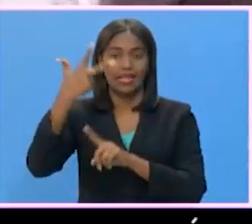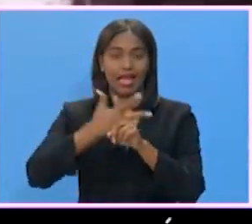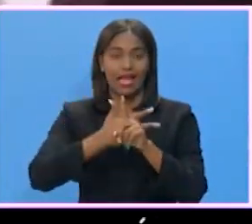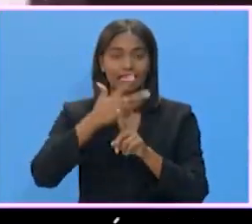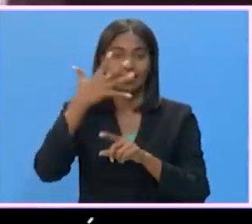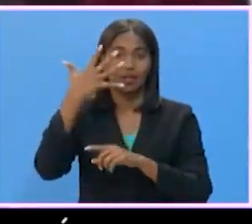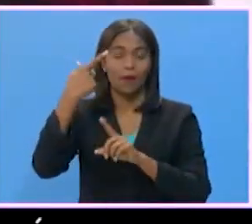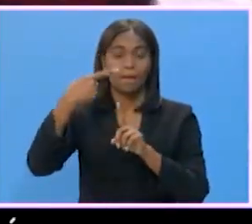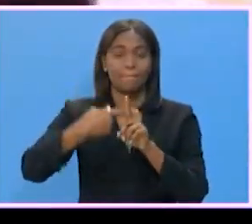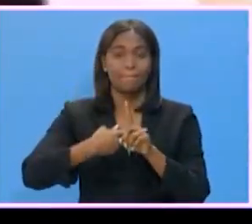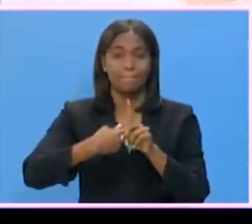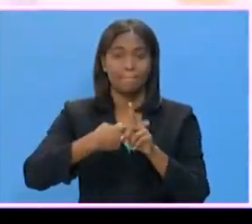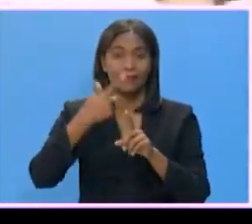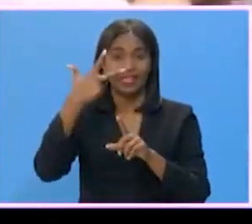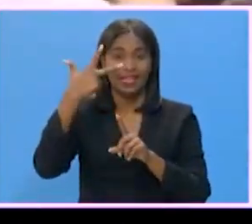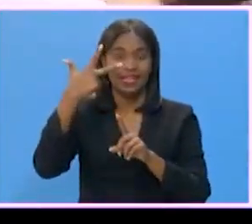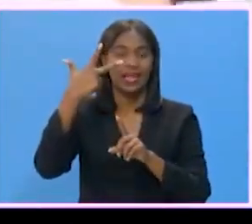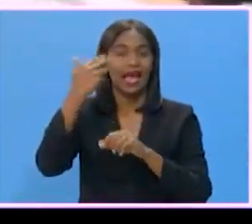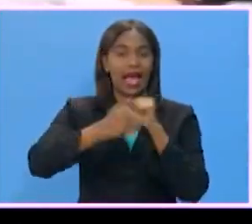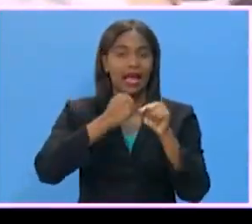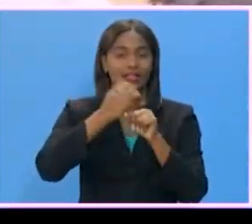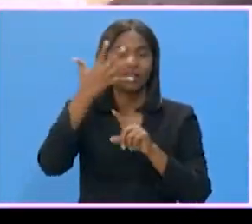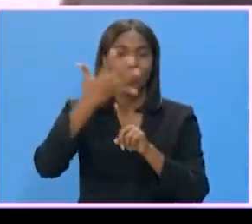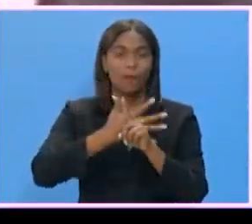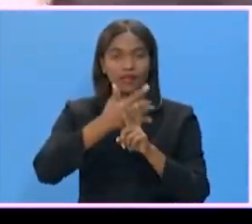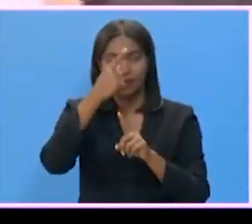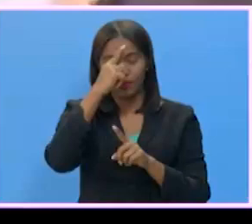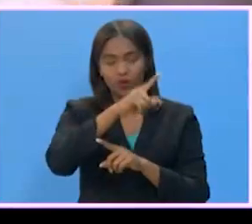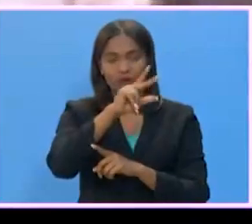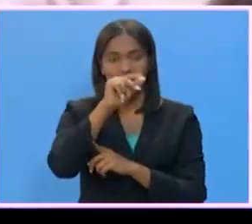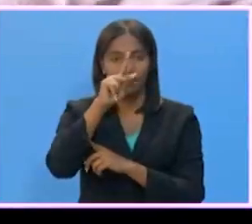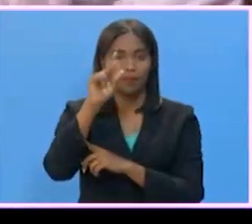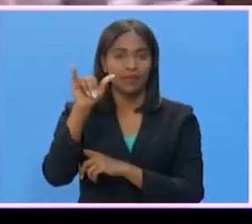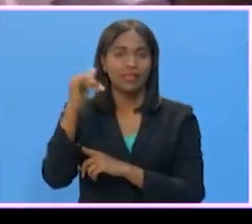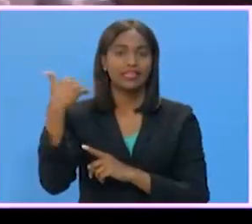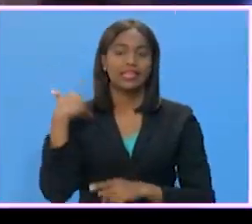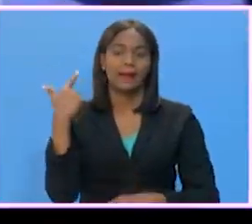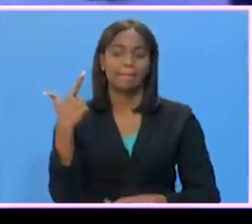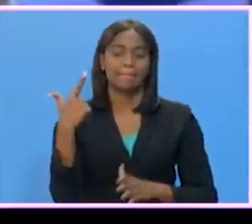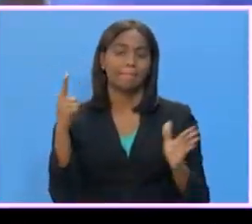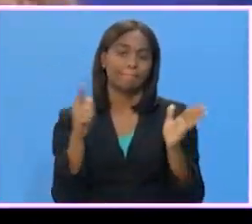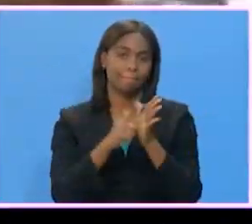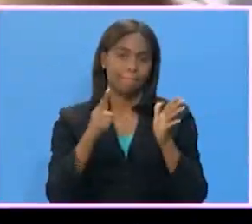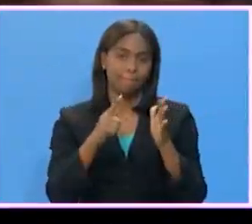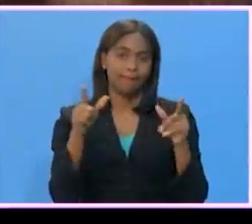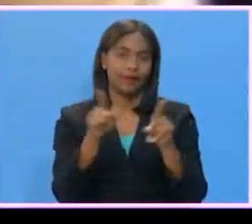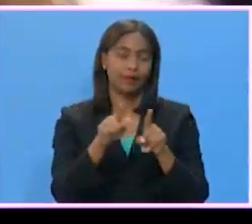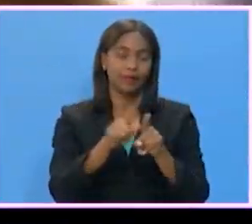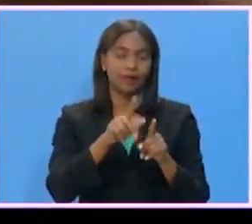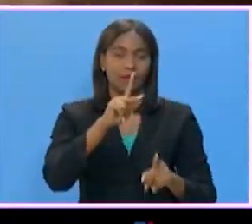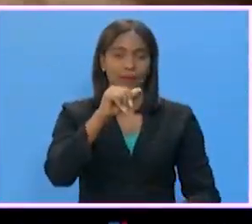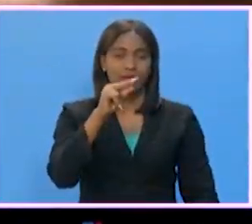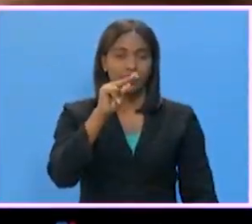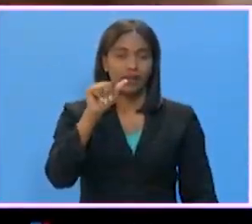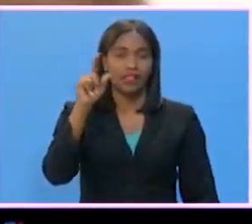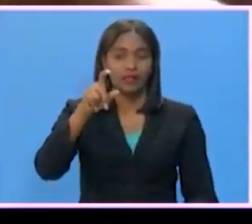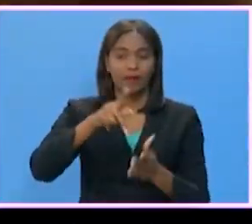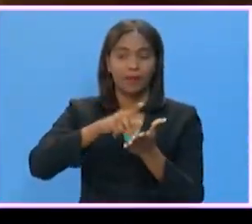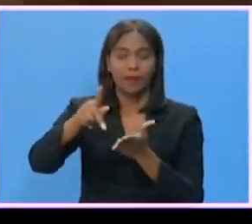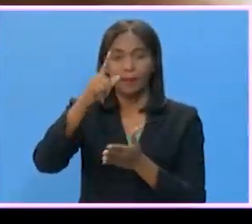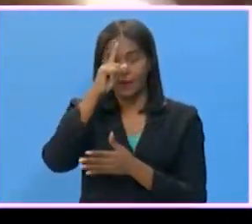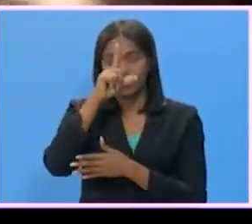de prisión al productor Rafi Pina por posesión ilegal de armas y municiones. Además, Pina deberá pagar una sanción